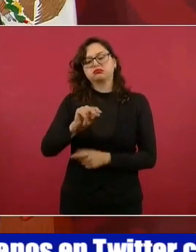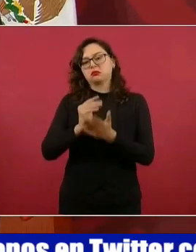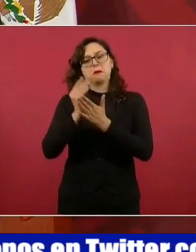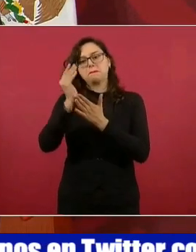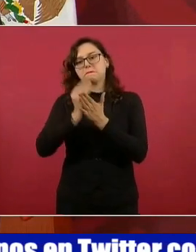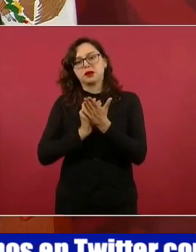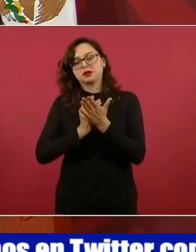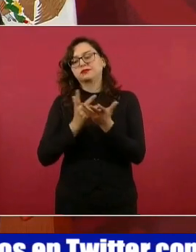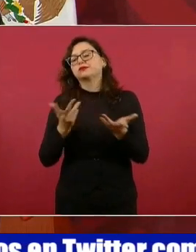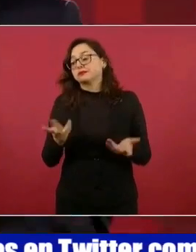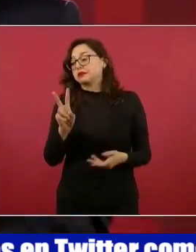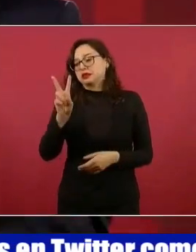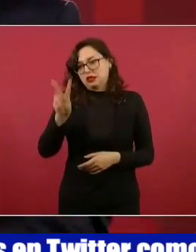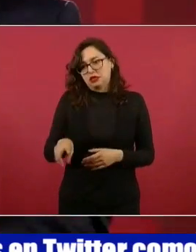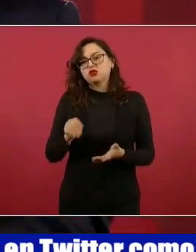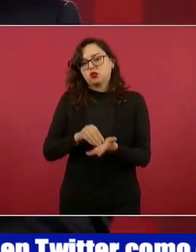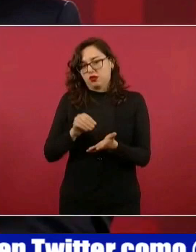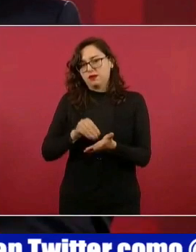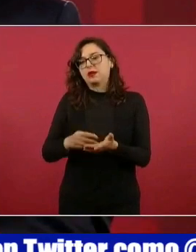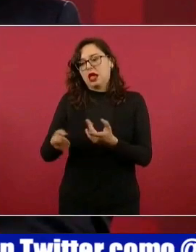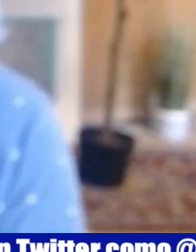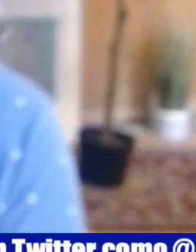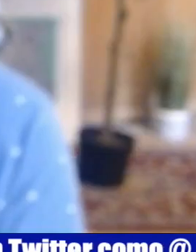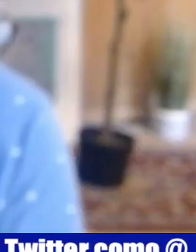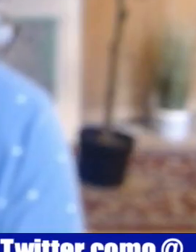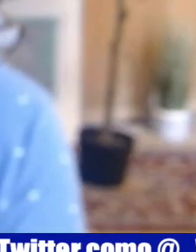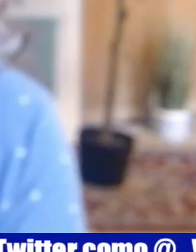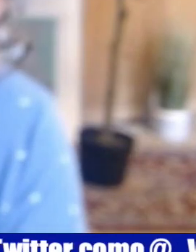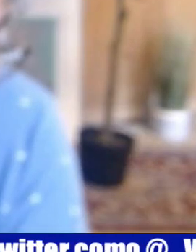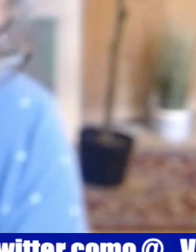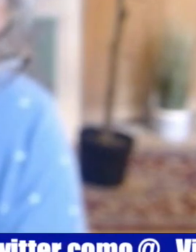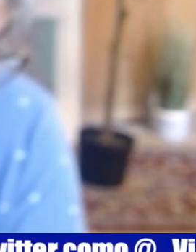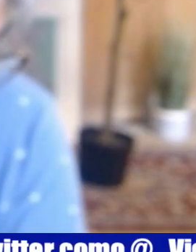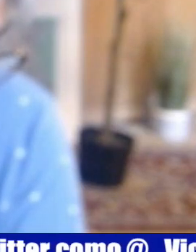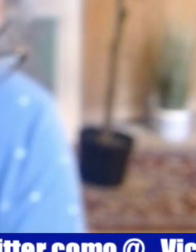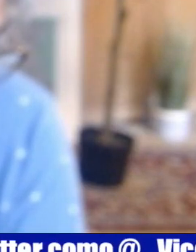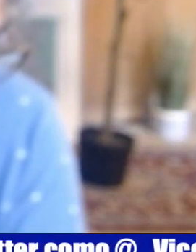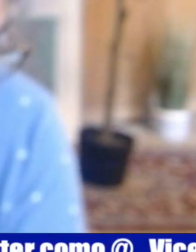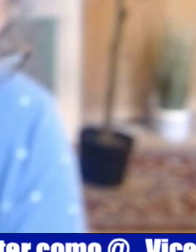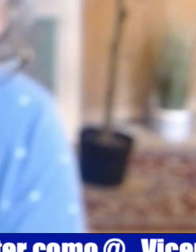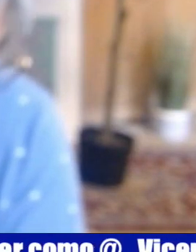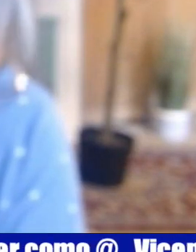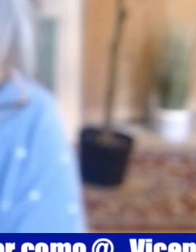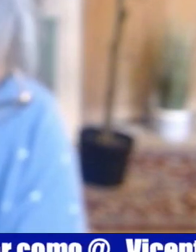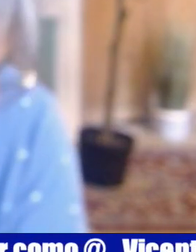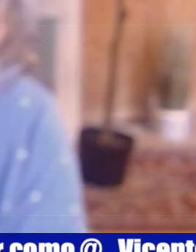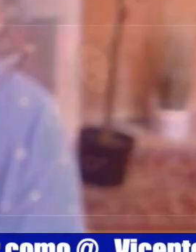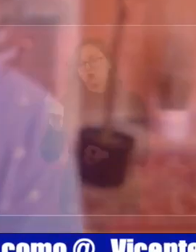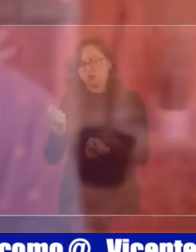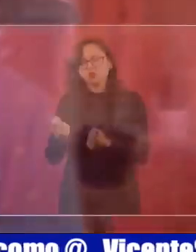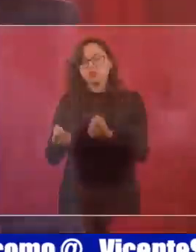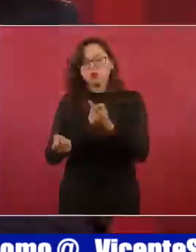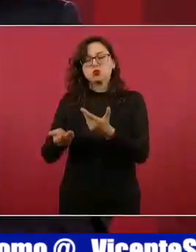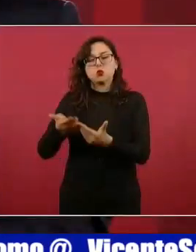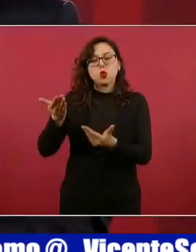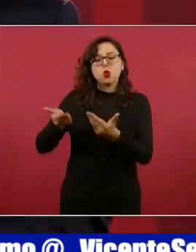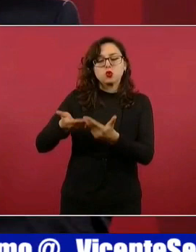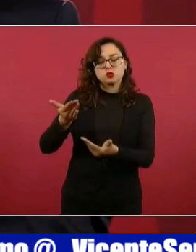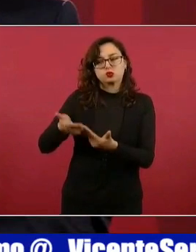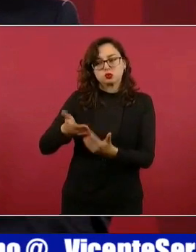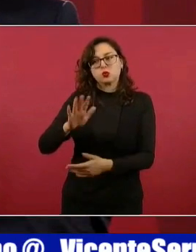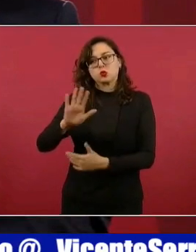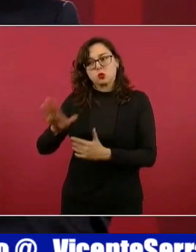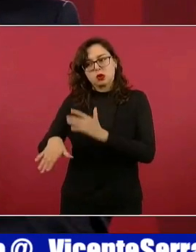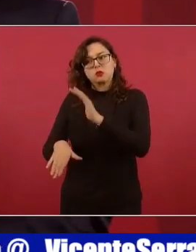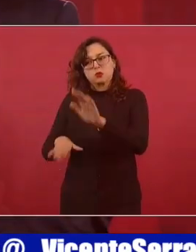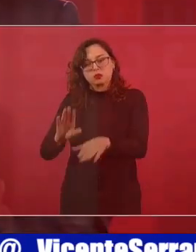más adelante. Se nos acaba el tiempo. Aquí en Sin Censura hubo muchísimo más en esta diferencia de, pues vamos, de